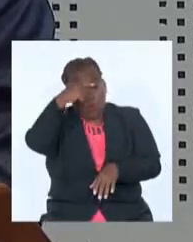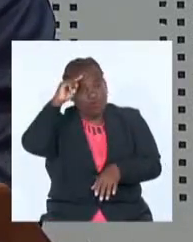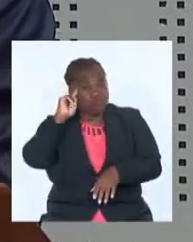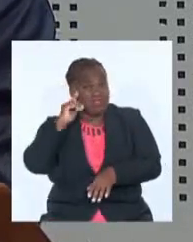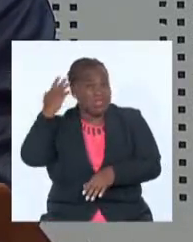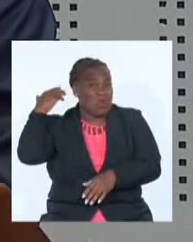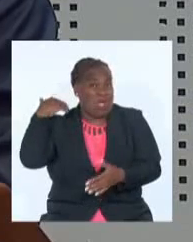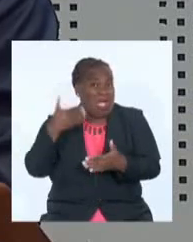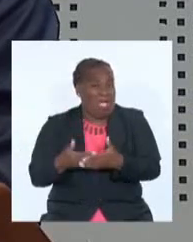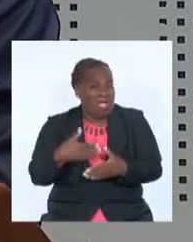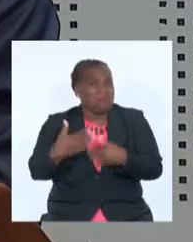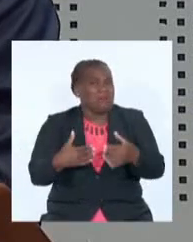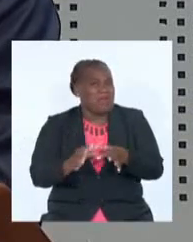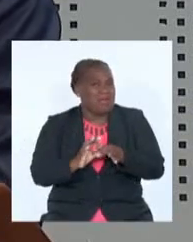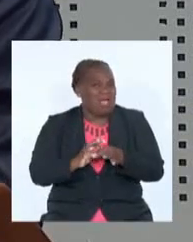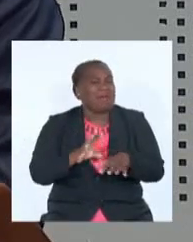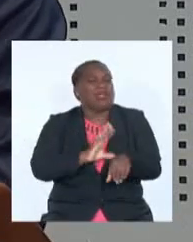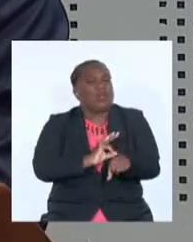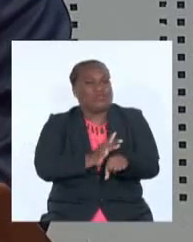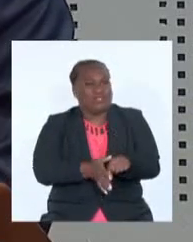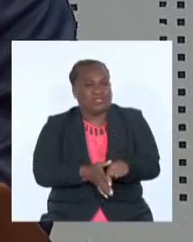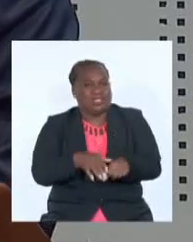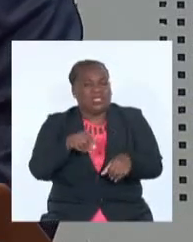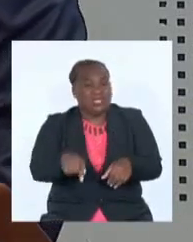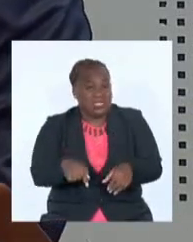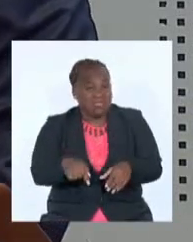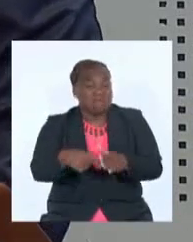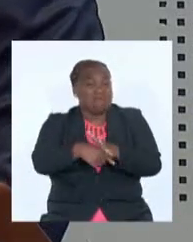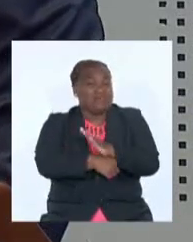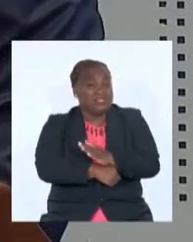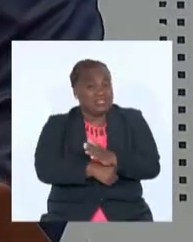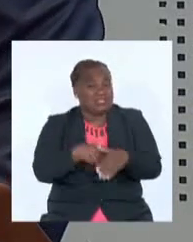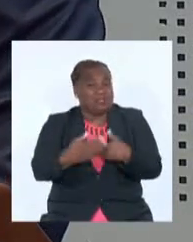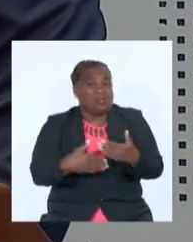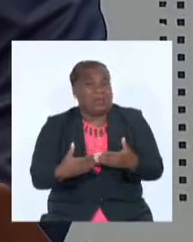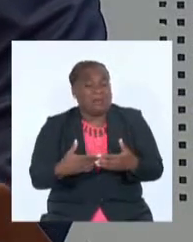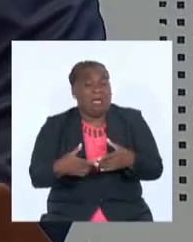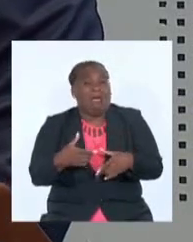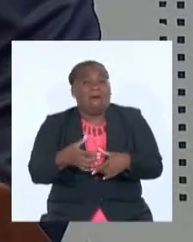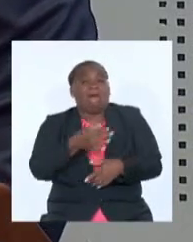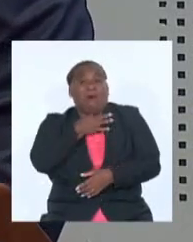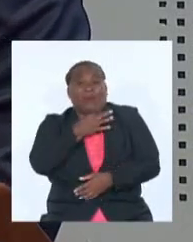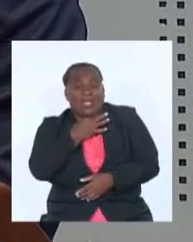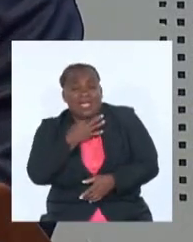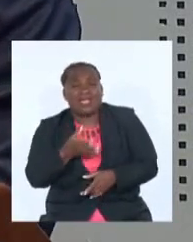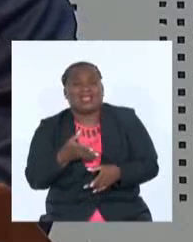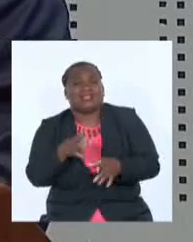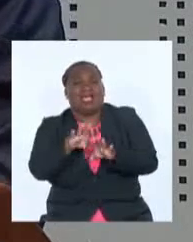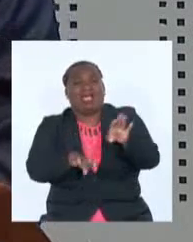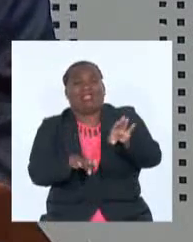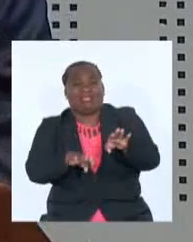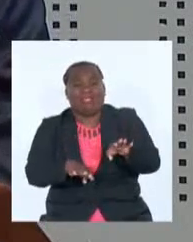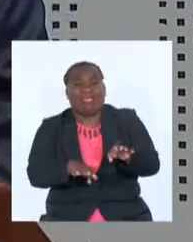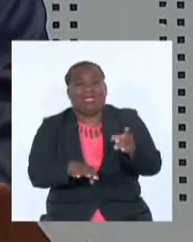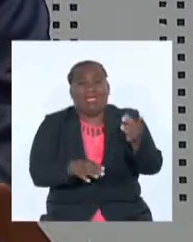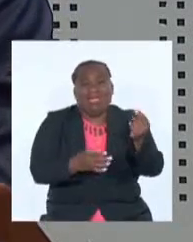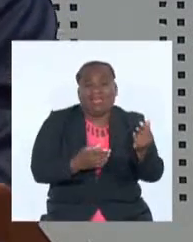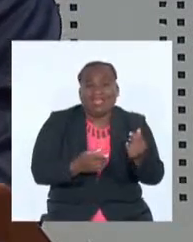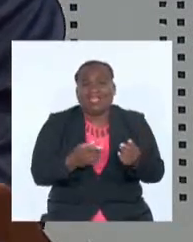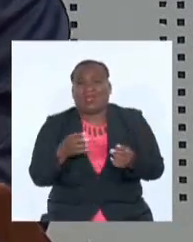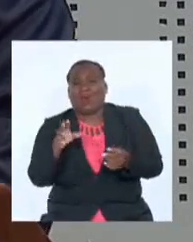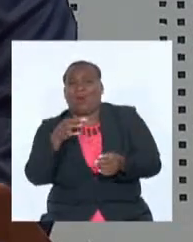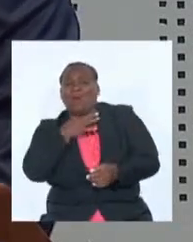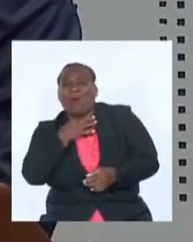profundizando drásticamente todo globalmente como la pobreza y las desigualdades y asimetrías